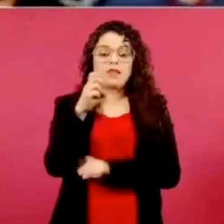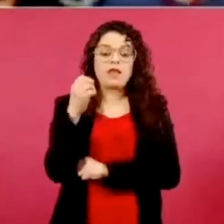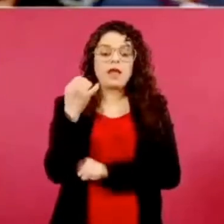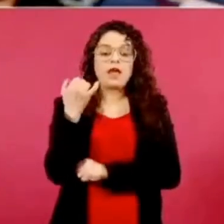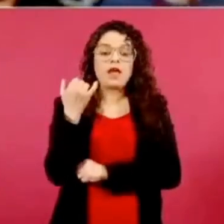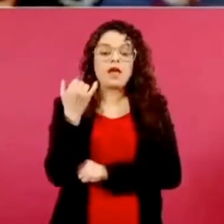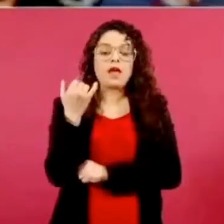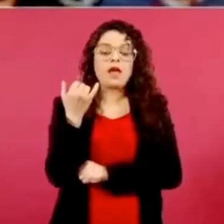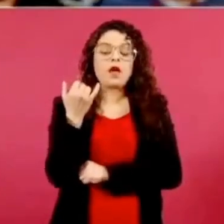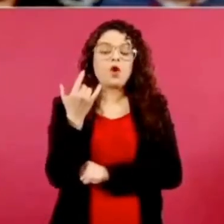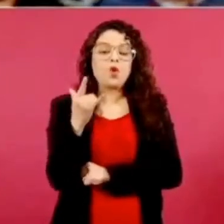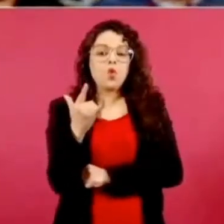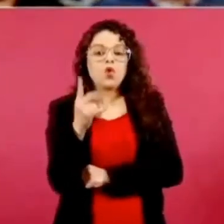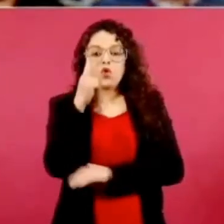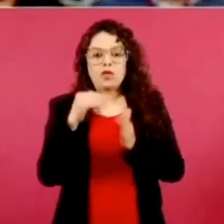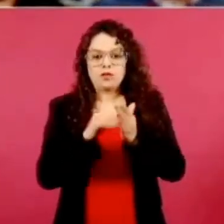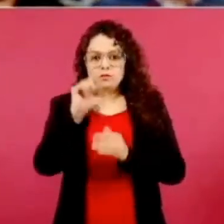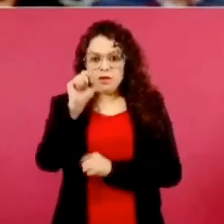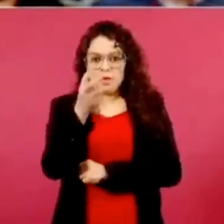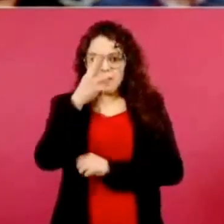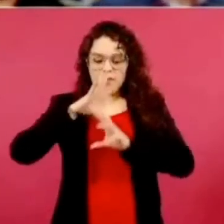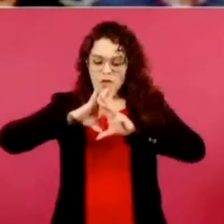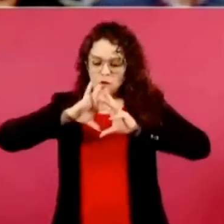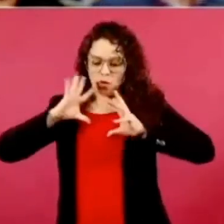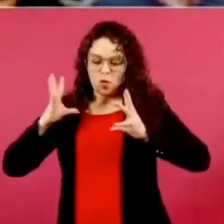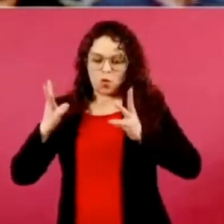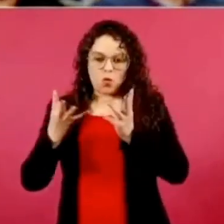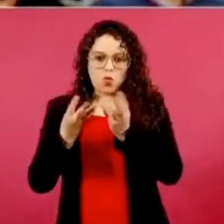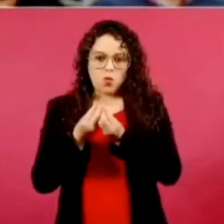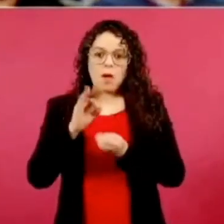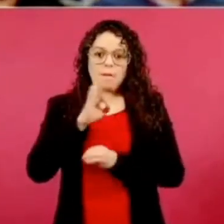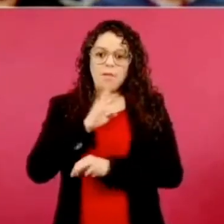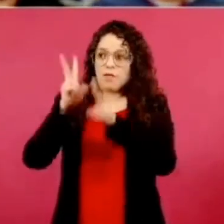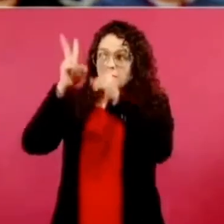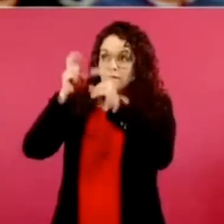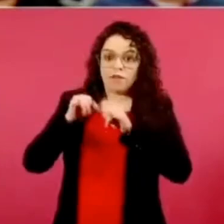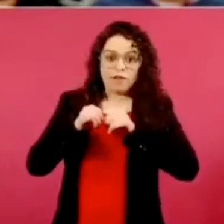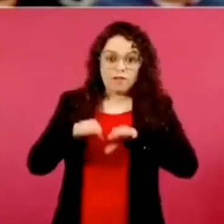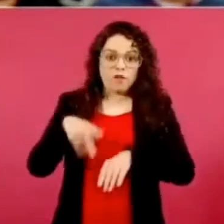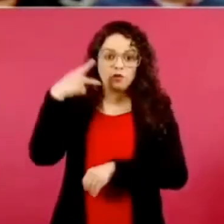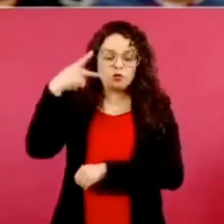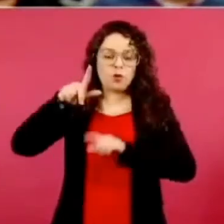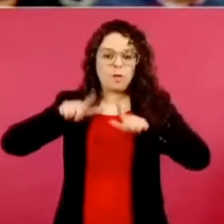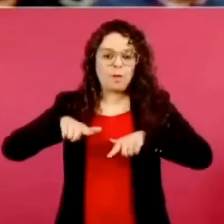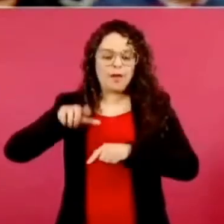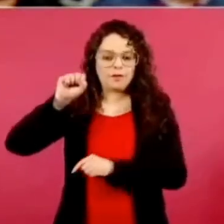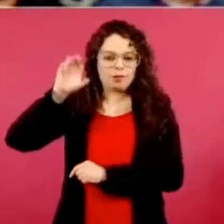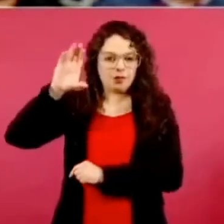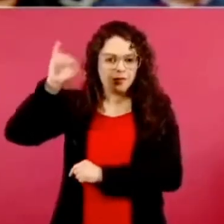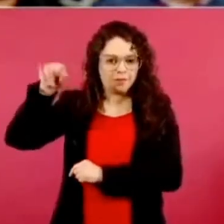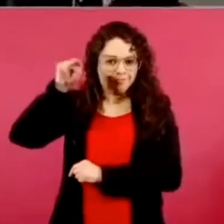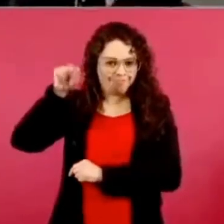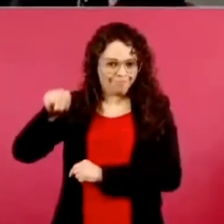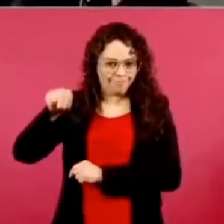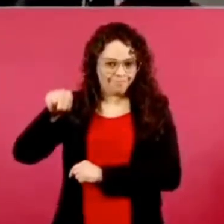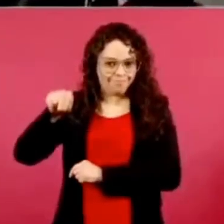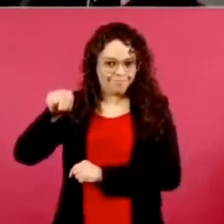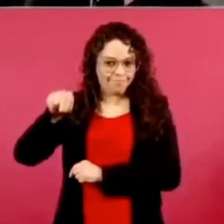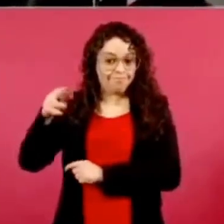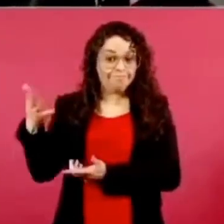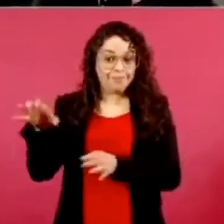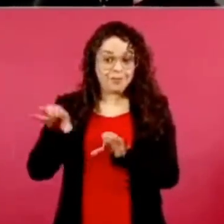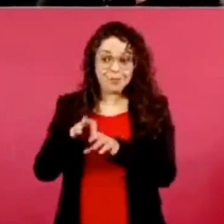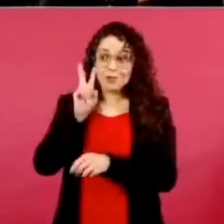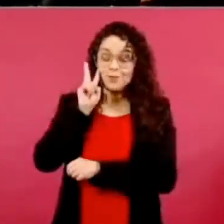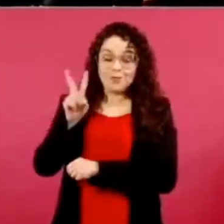a la información que se logró tener en el portal de la Suprema Corte. Pero así las cosas en la Suprema, y esto que